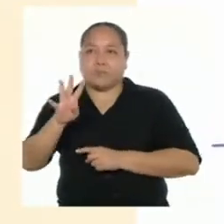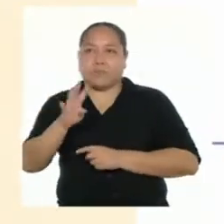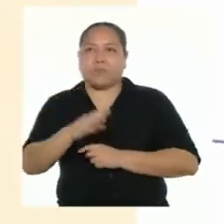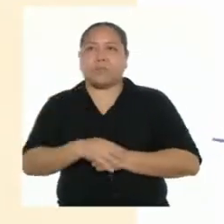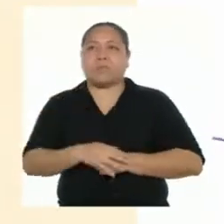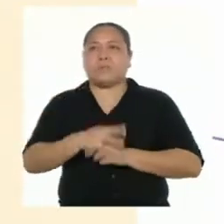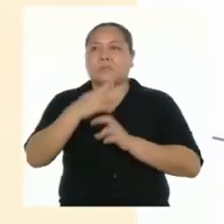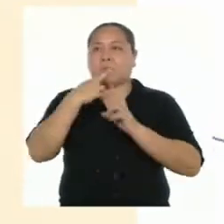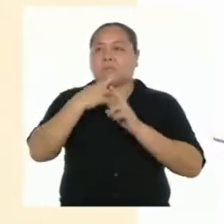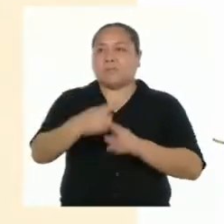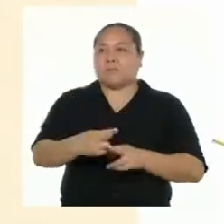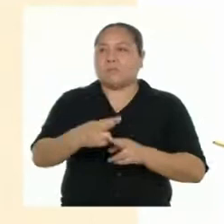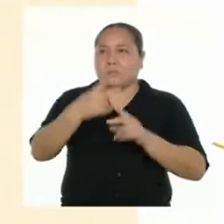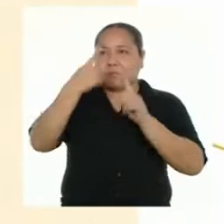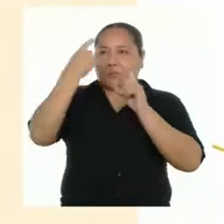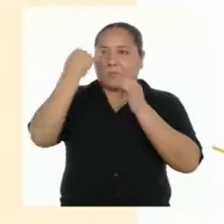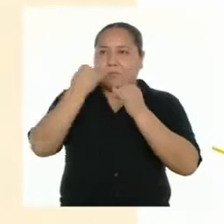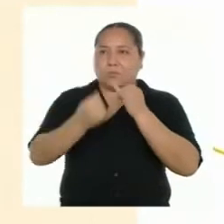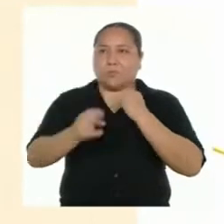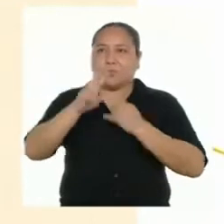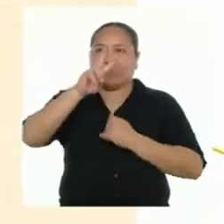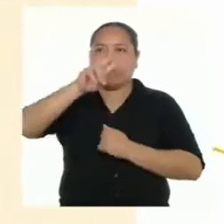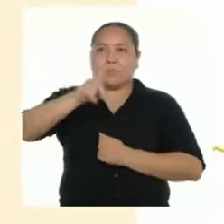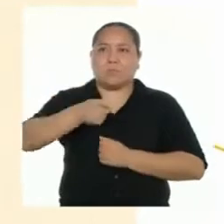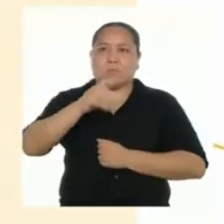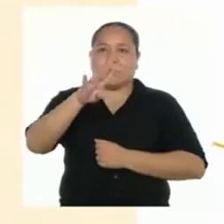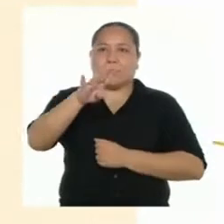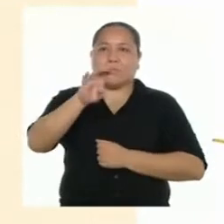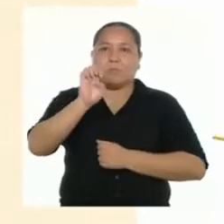resultado final sería de